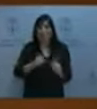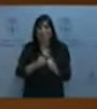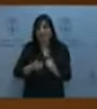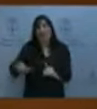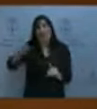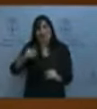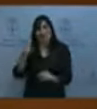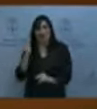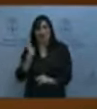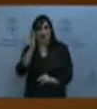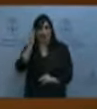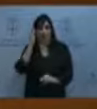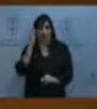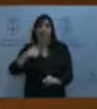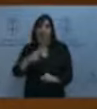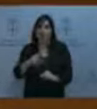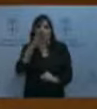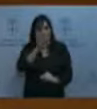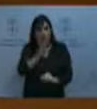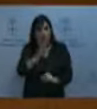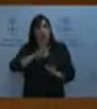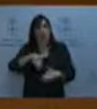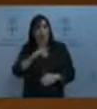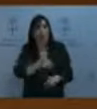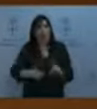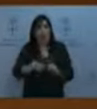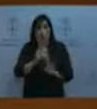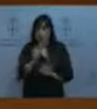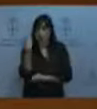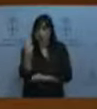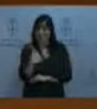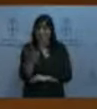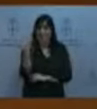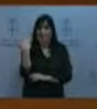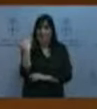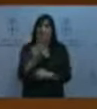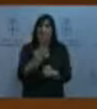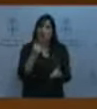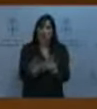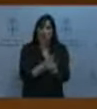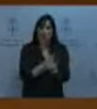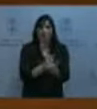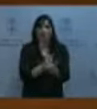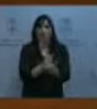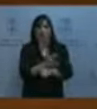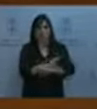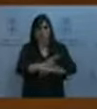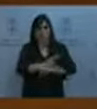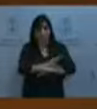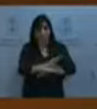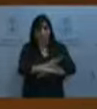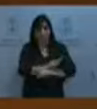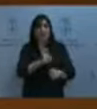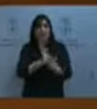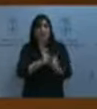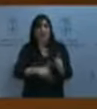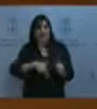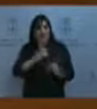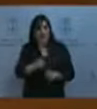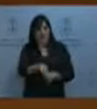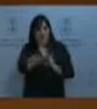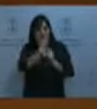Y todavía el viernes pasado, de nuevo, en la consejería, el secretario general de Pesca, la directora general de Recursos Pesqueros,